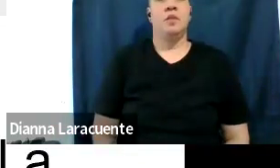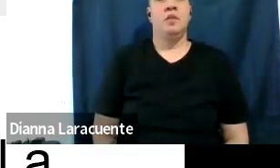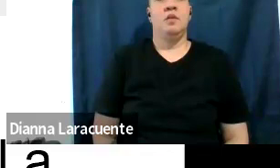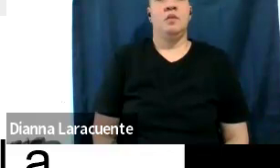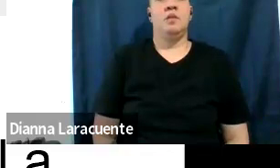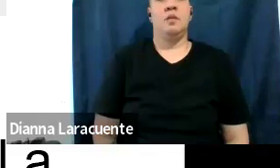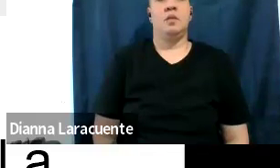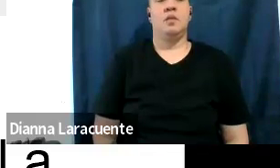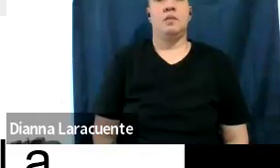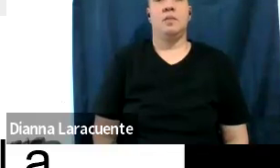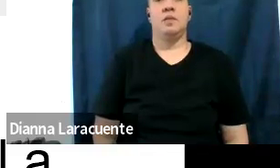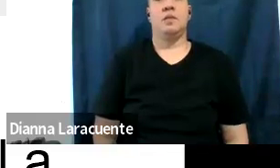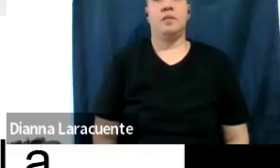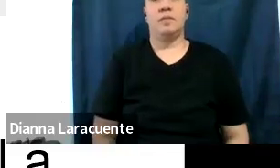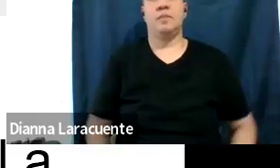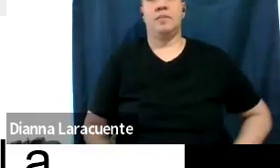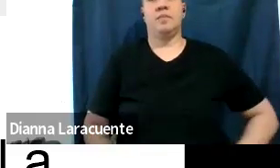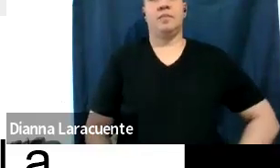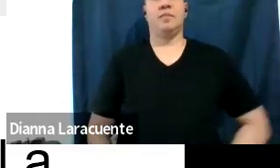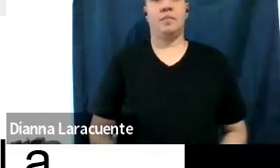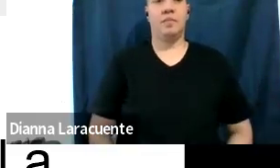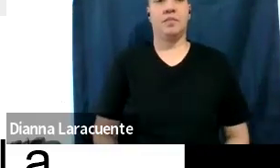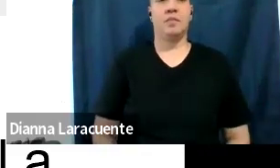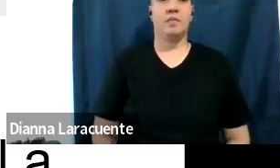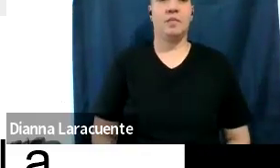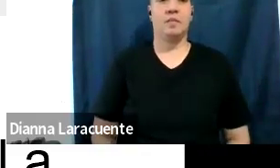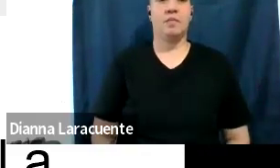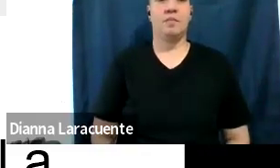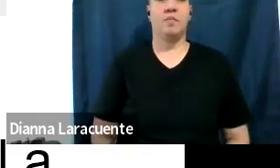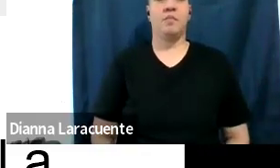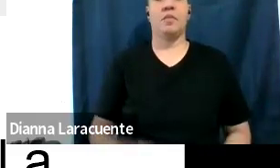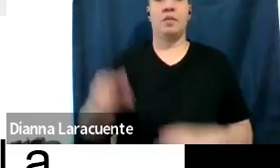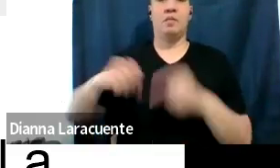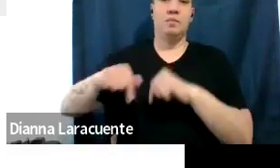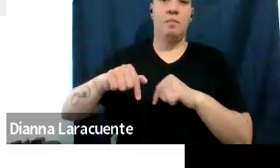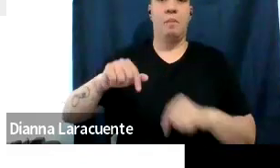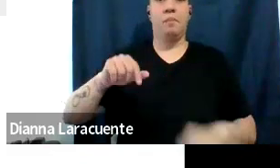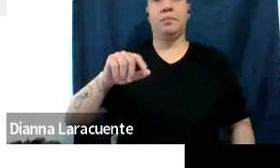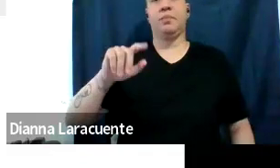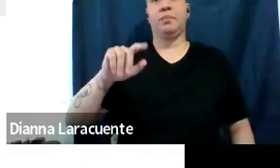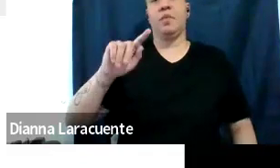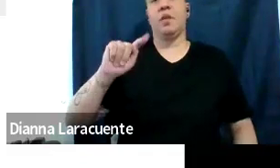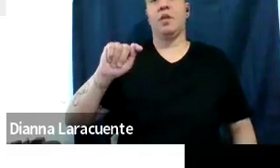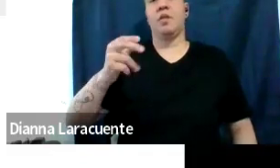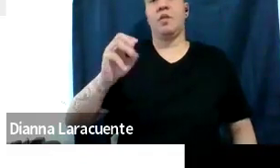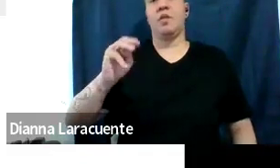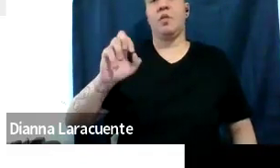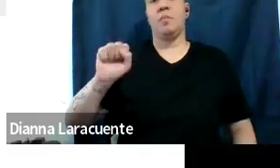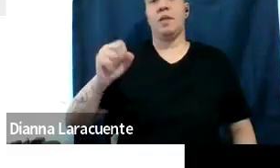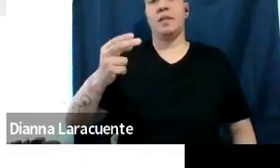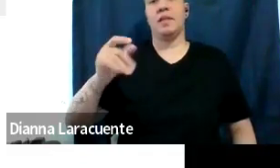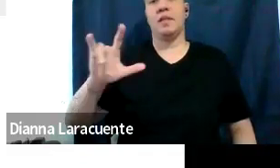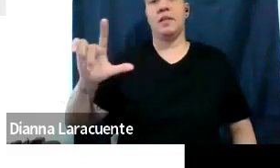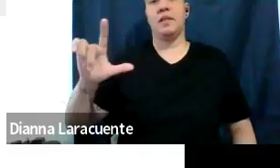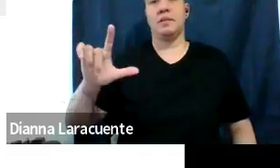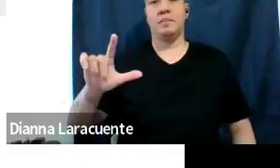Yo les voy a decir esto. Miren lo que vuelve otra vez para atrás de Thomas Hill. Dice, Thomas Hill